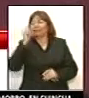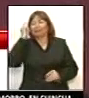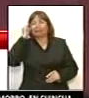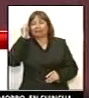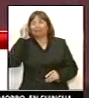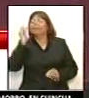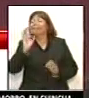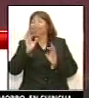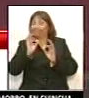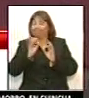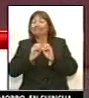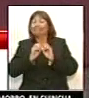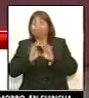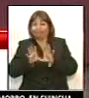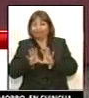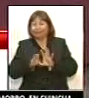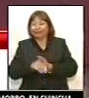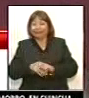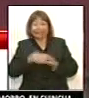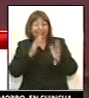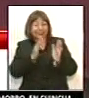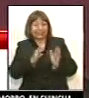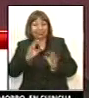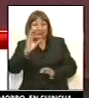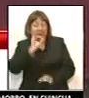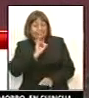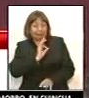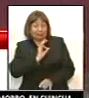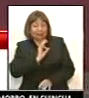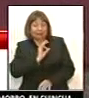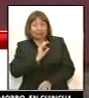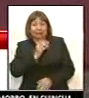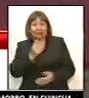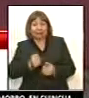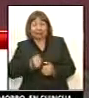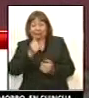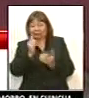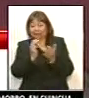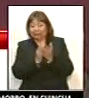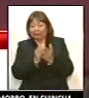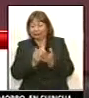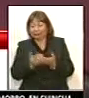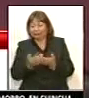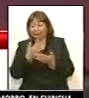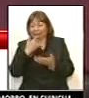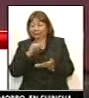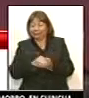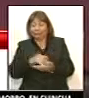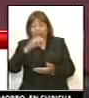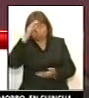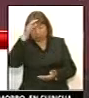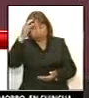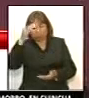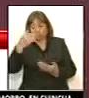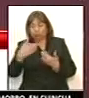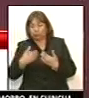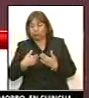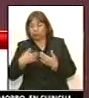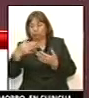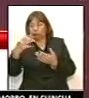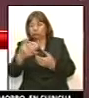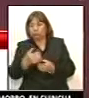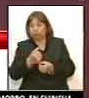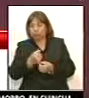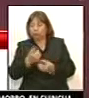ser muy claros, porque en un orden de méritos para un cargo público, el que está más capacitado es el que tiene que coger el